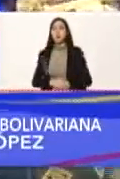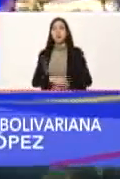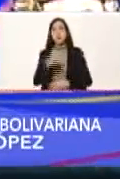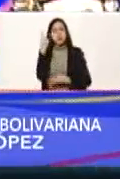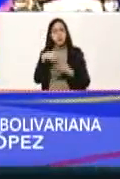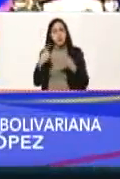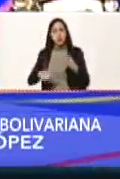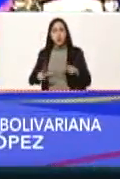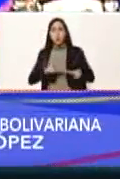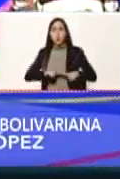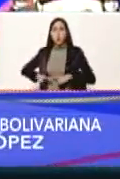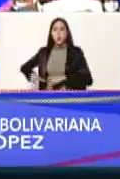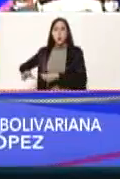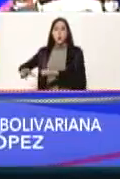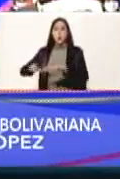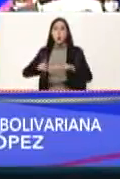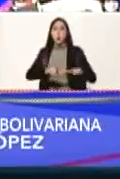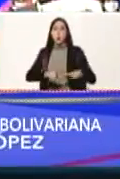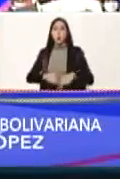encrucijada.